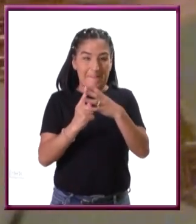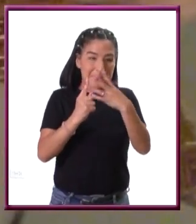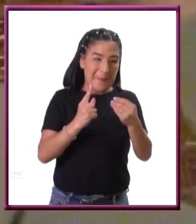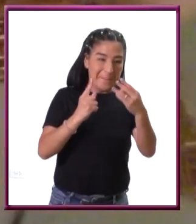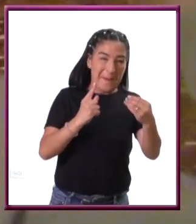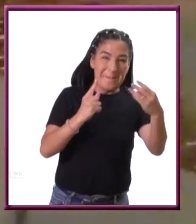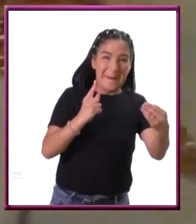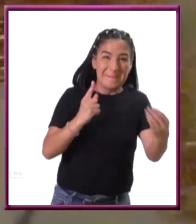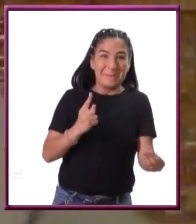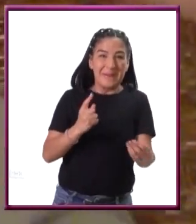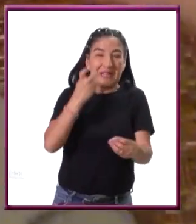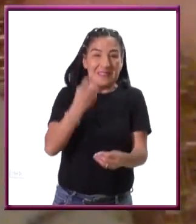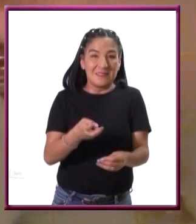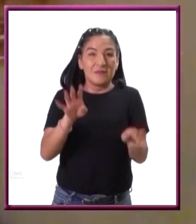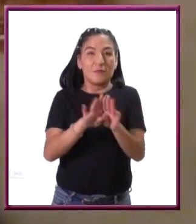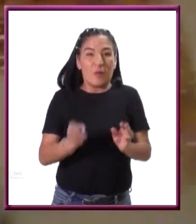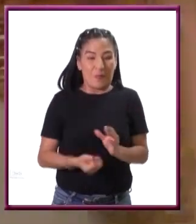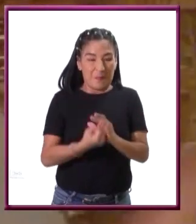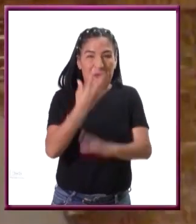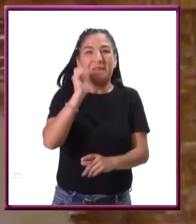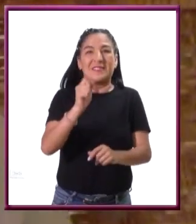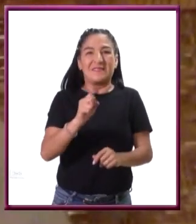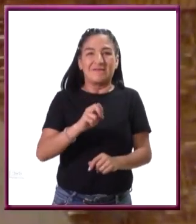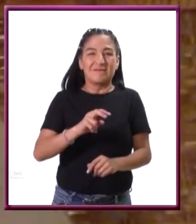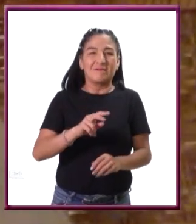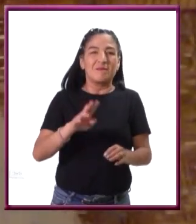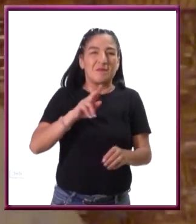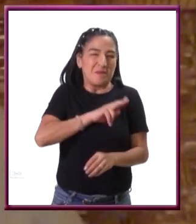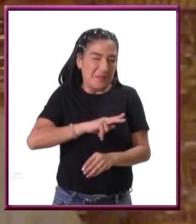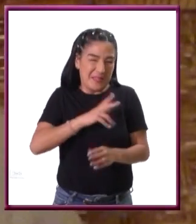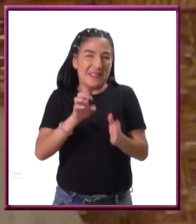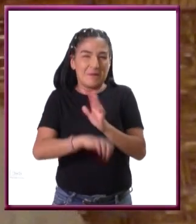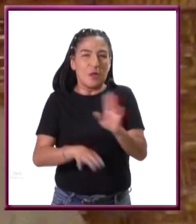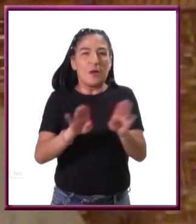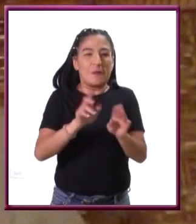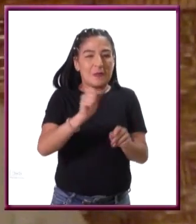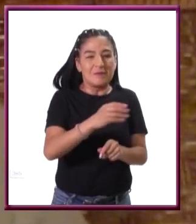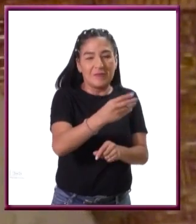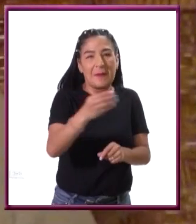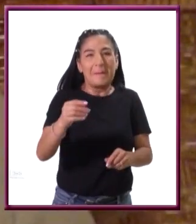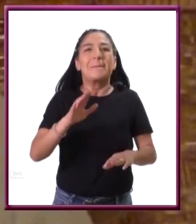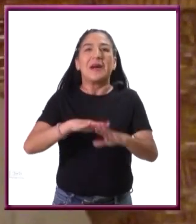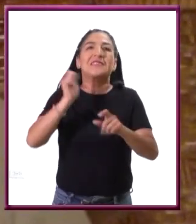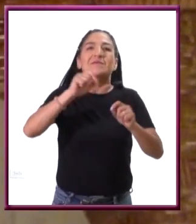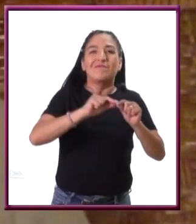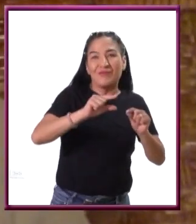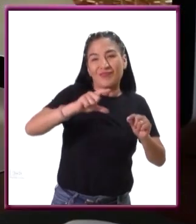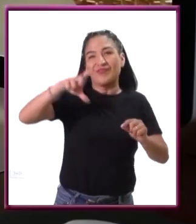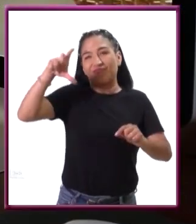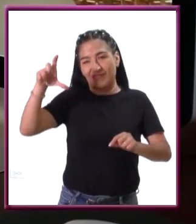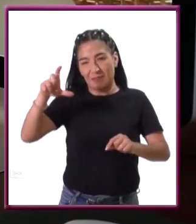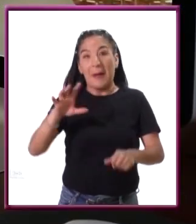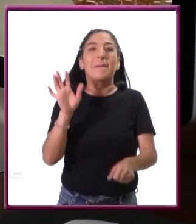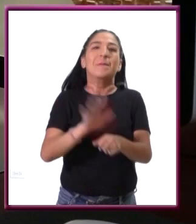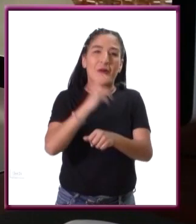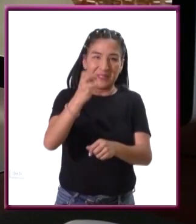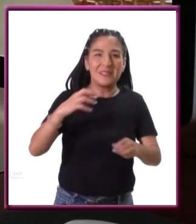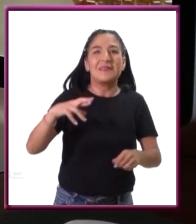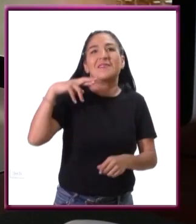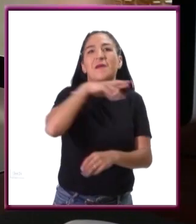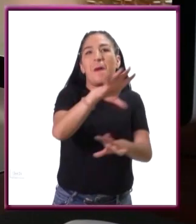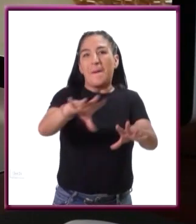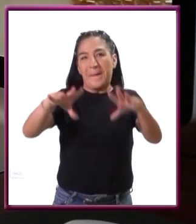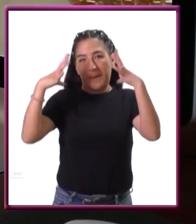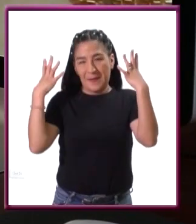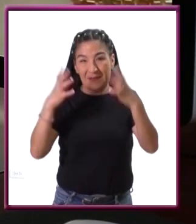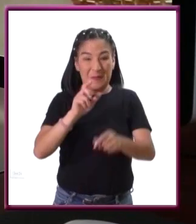esos nuevos organismos puede replicarse, esa es la condición que permite el crecimiento exponencial y por eso la velocidad. Cuando empezó a hablarse de esto,